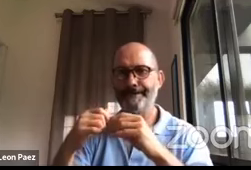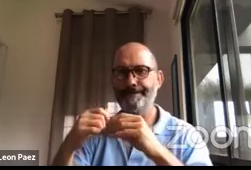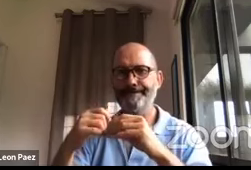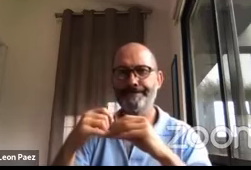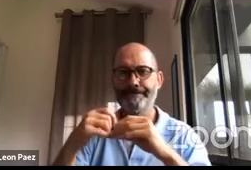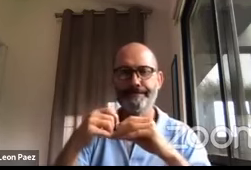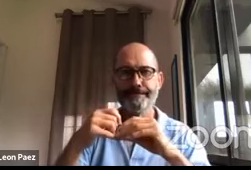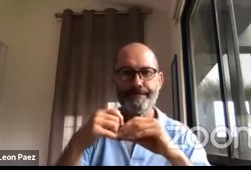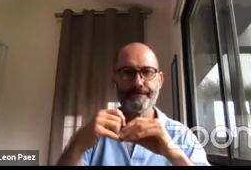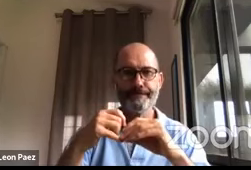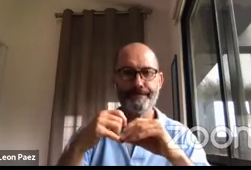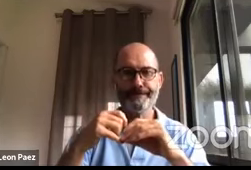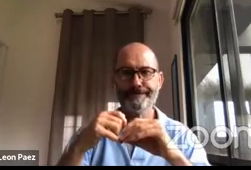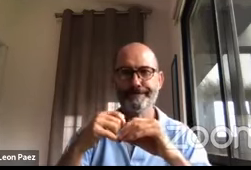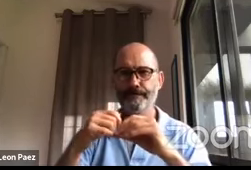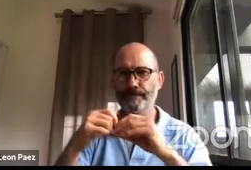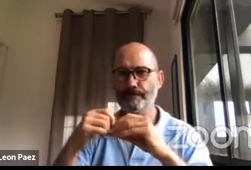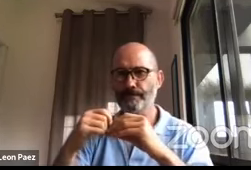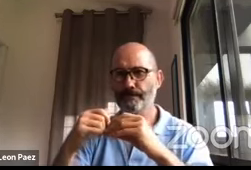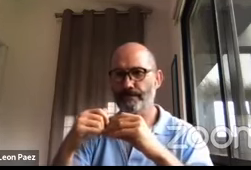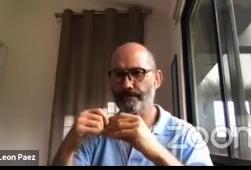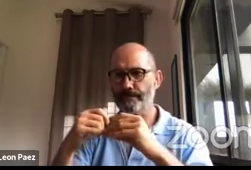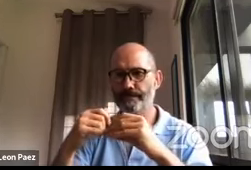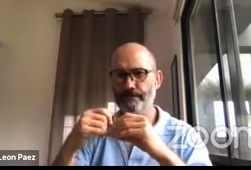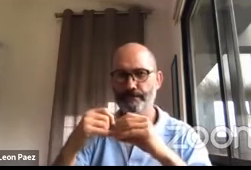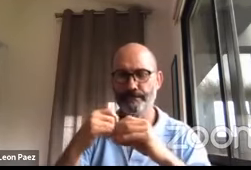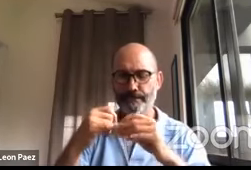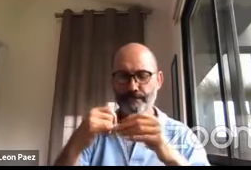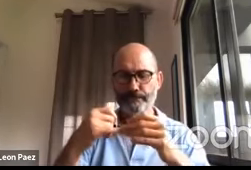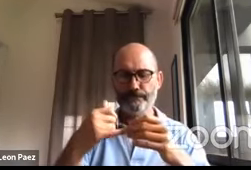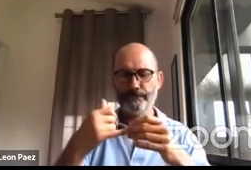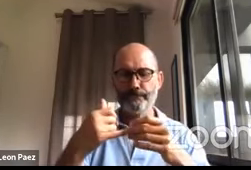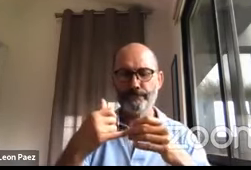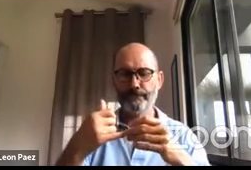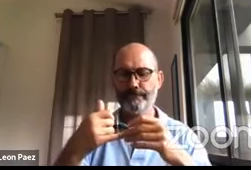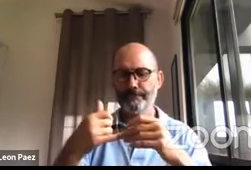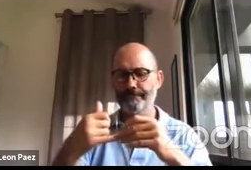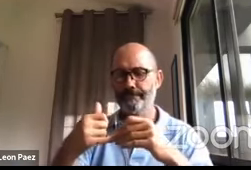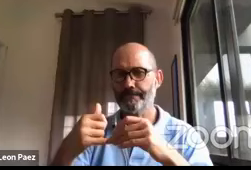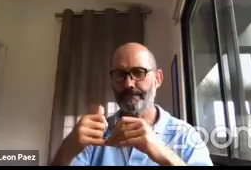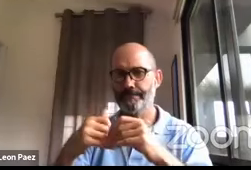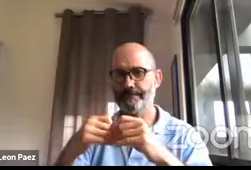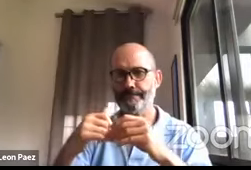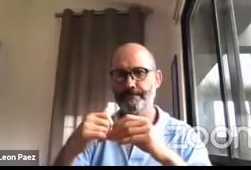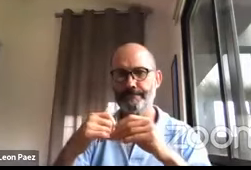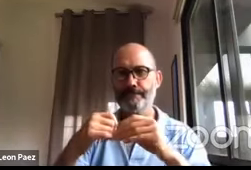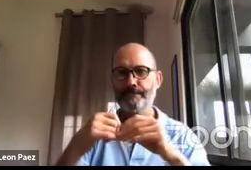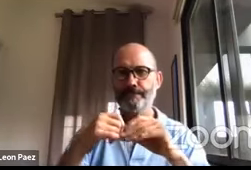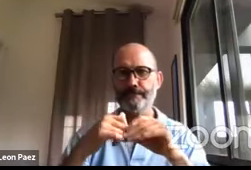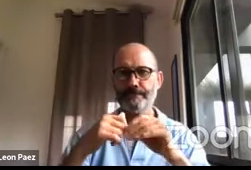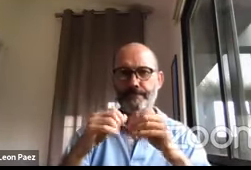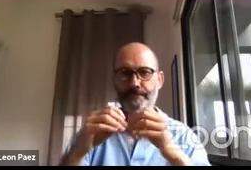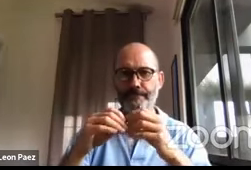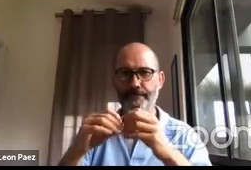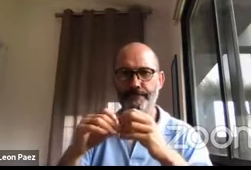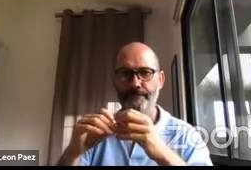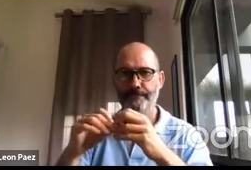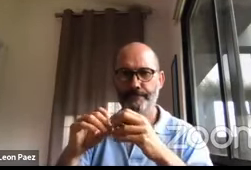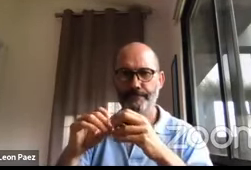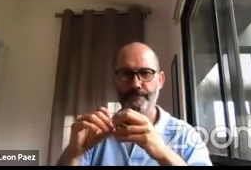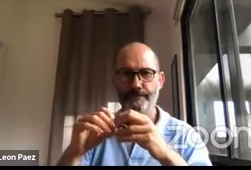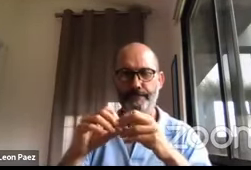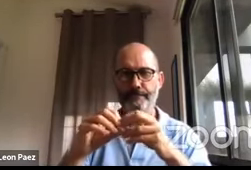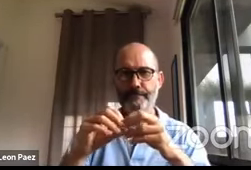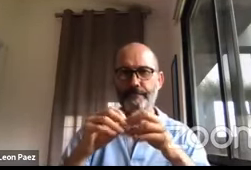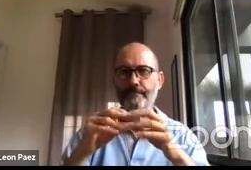ajena la sobre sobre el desapego y sobre el viaje además que tienen que hacer los migrantes que no es nada bonito entonces un poco